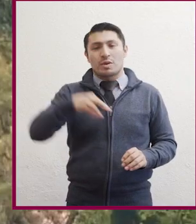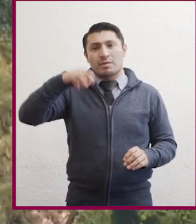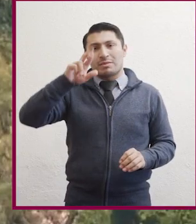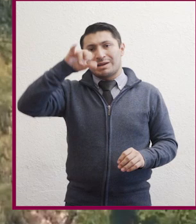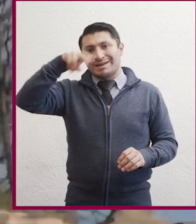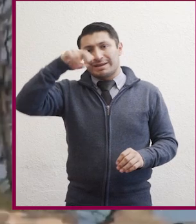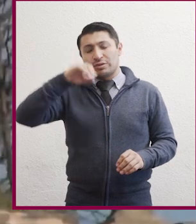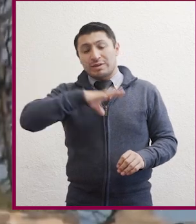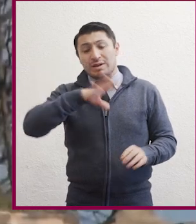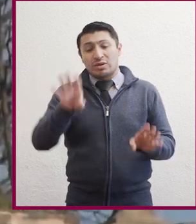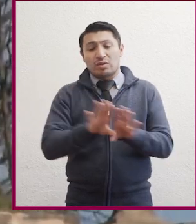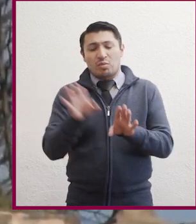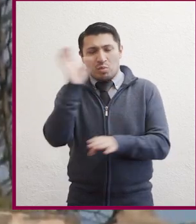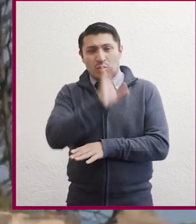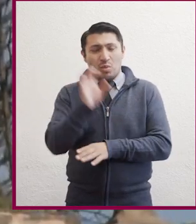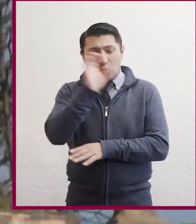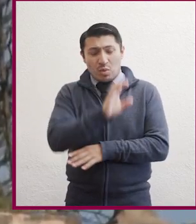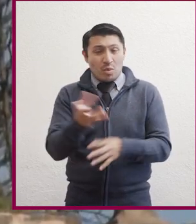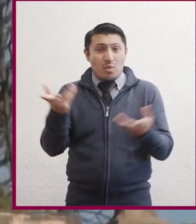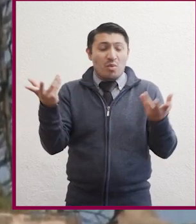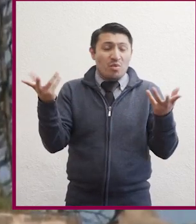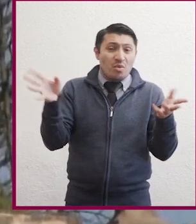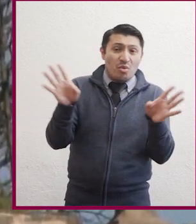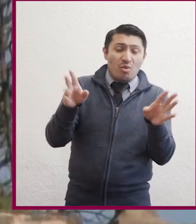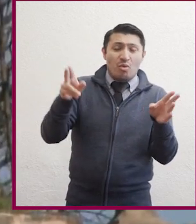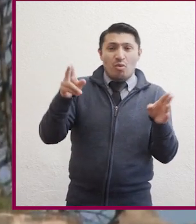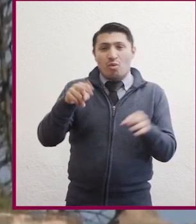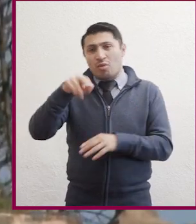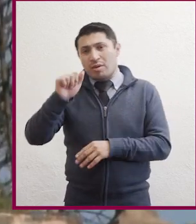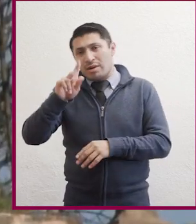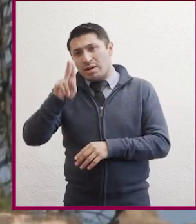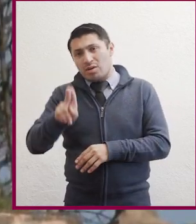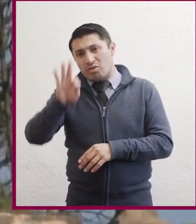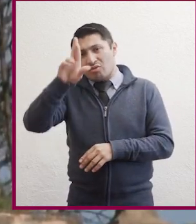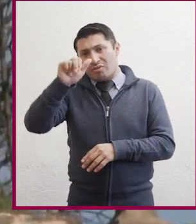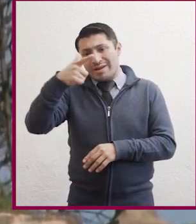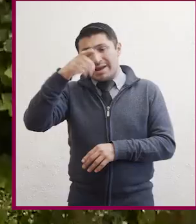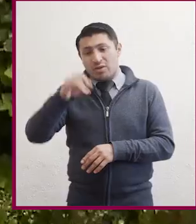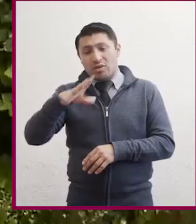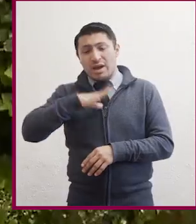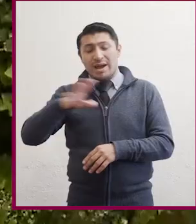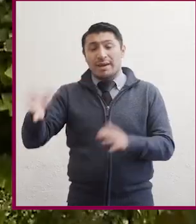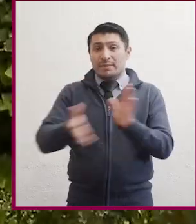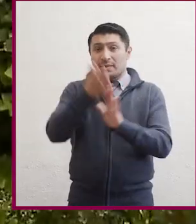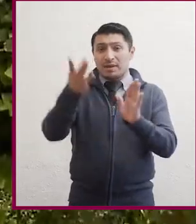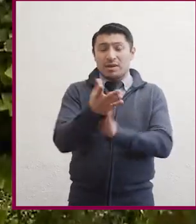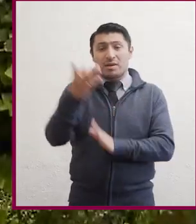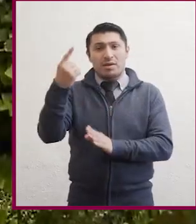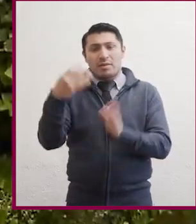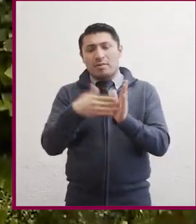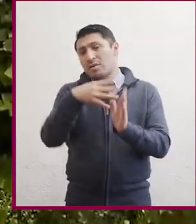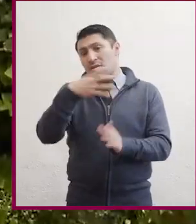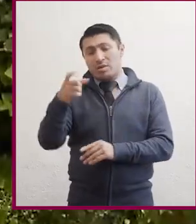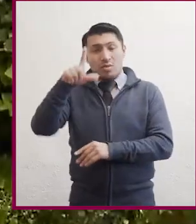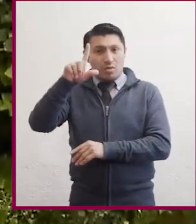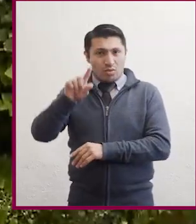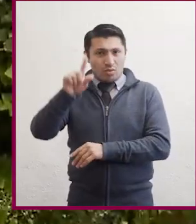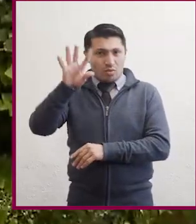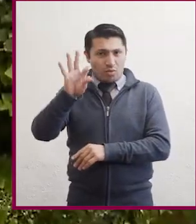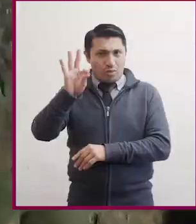la vela del marino, el curioso exvoto de un náufrago que fue reconstruido en los años 40.